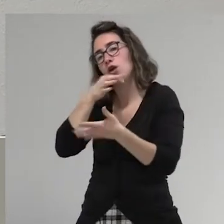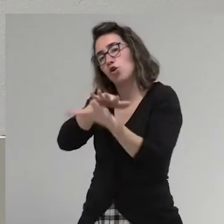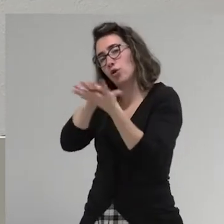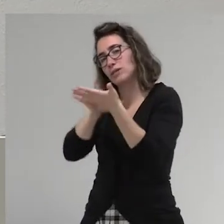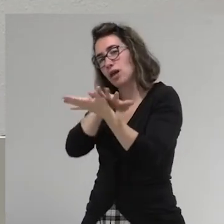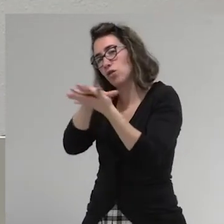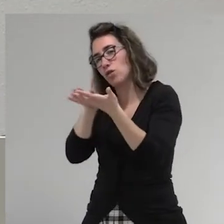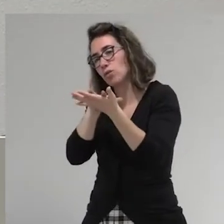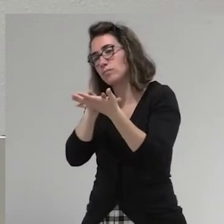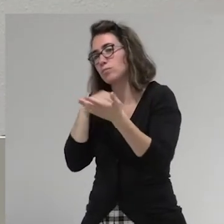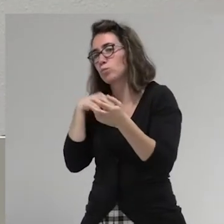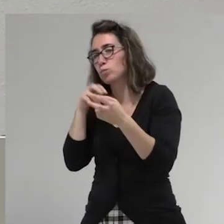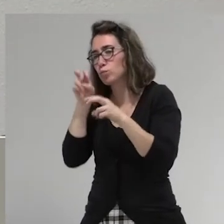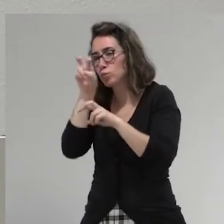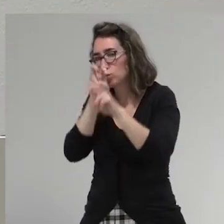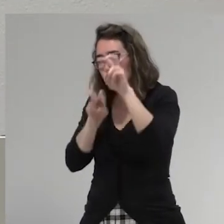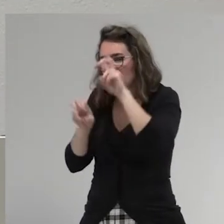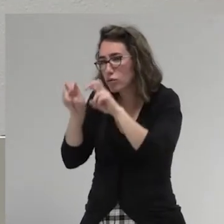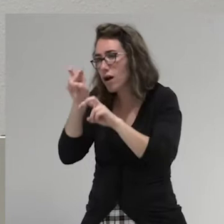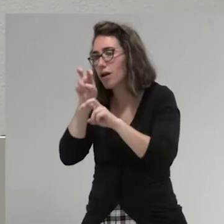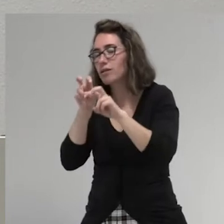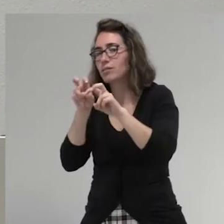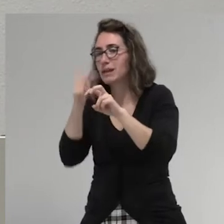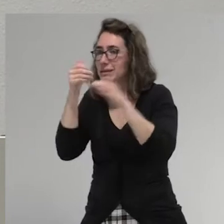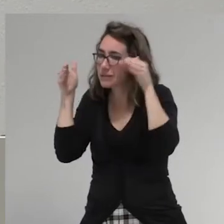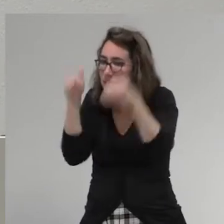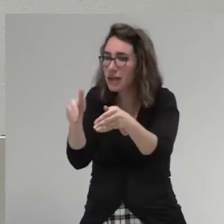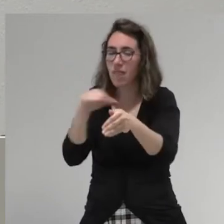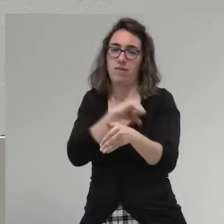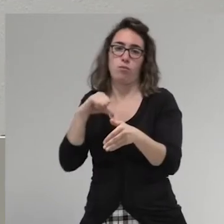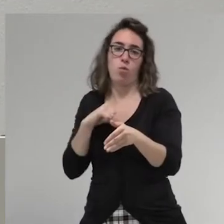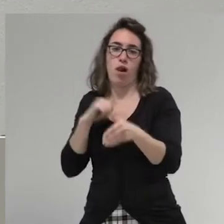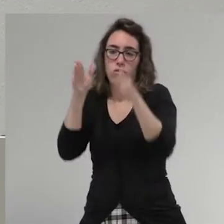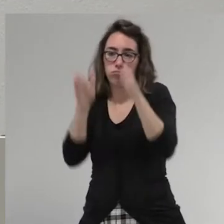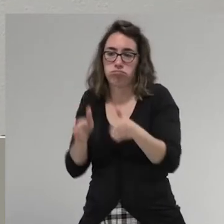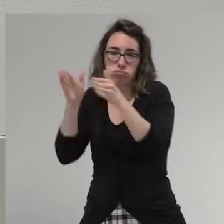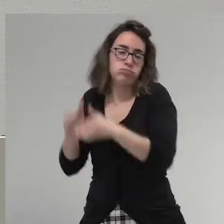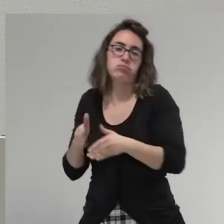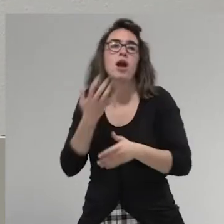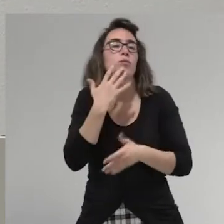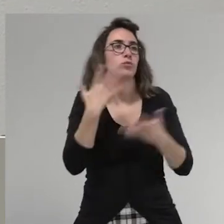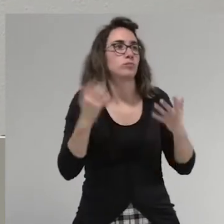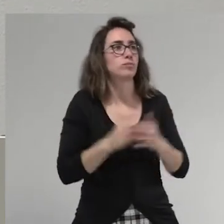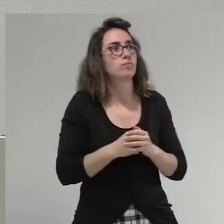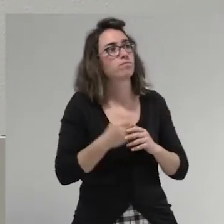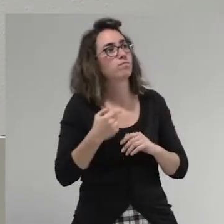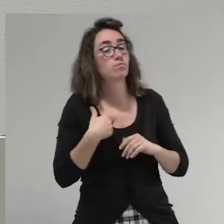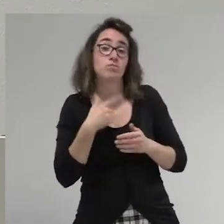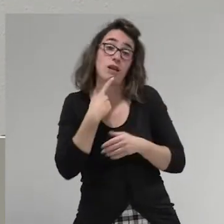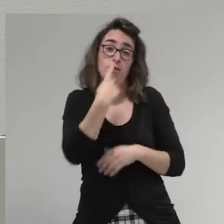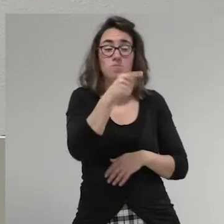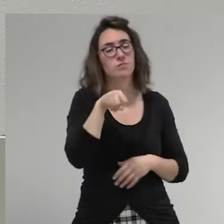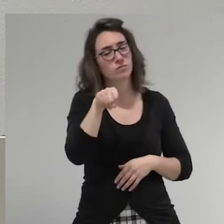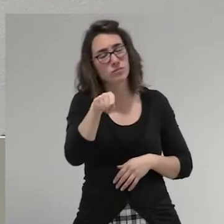buscar estrategias de interrumpirlo al nivel individual. Es decir, voy a, yo qué sé, decirle que lo que está haciendo es